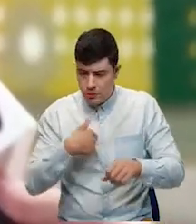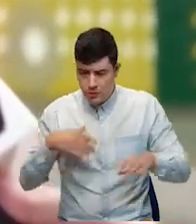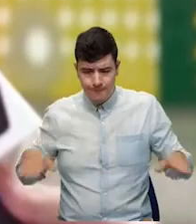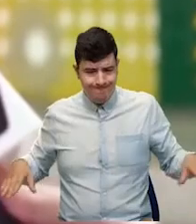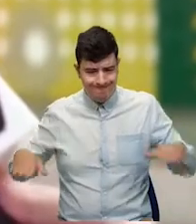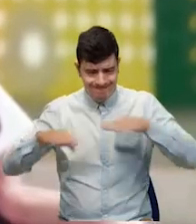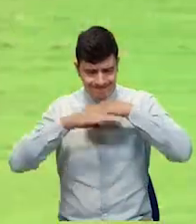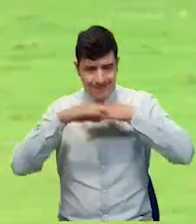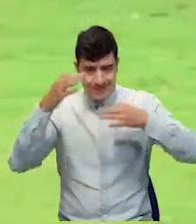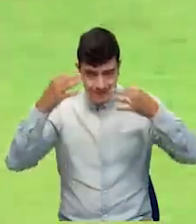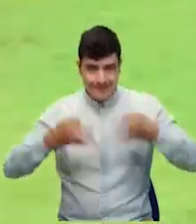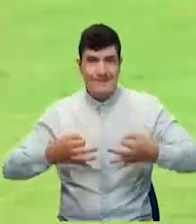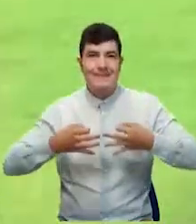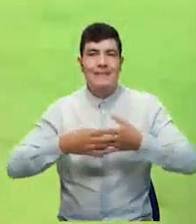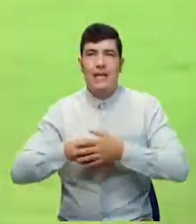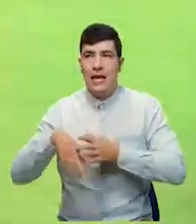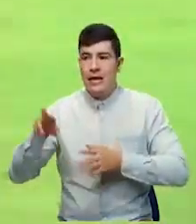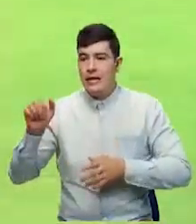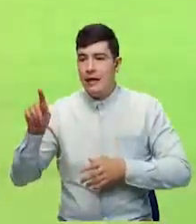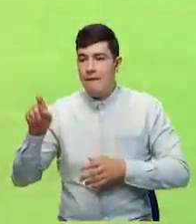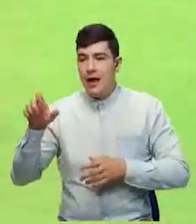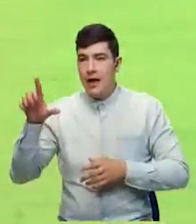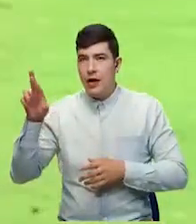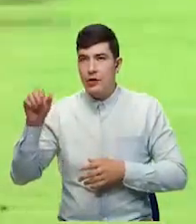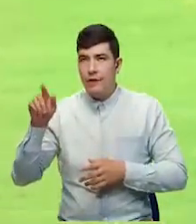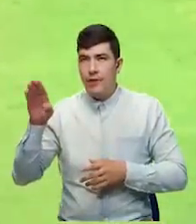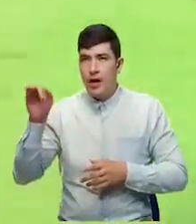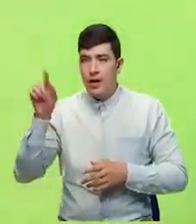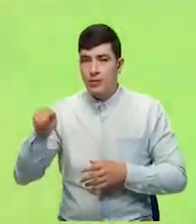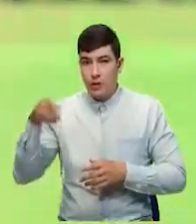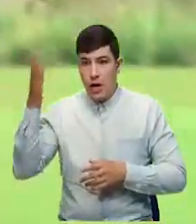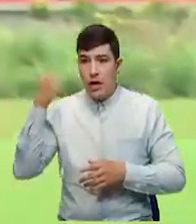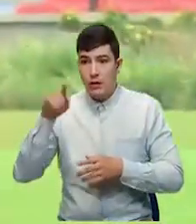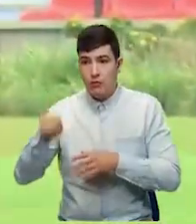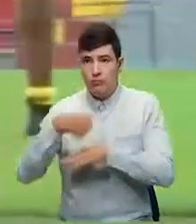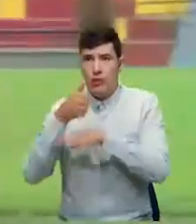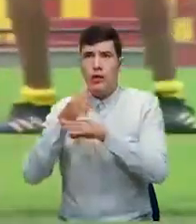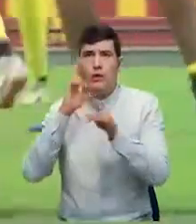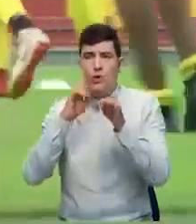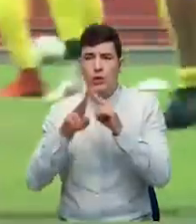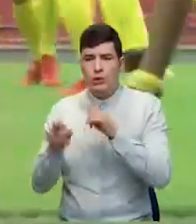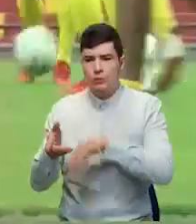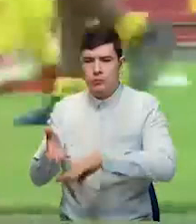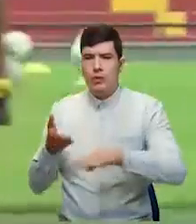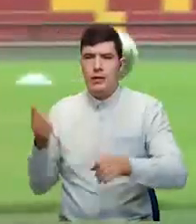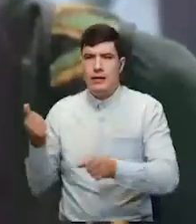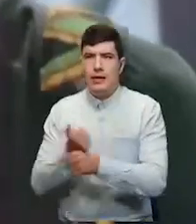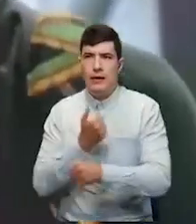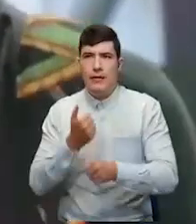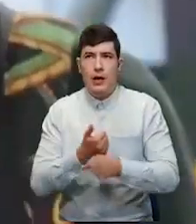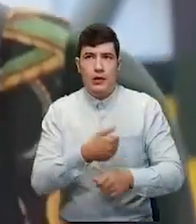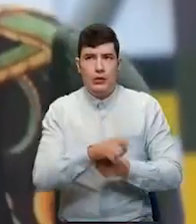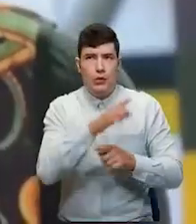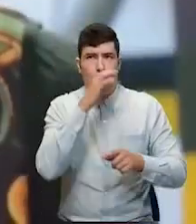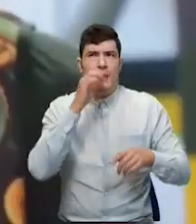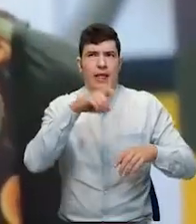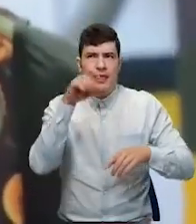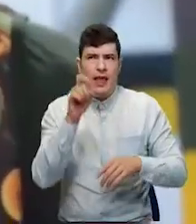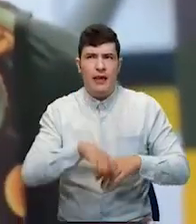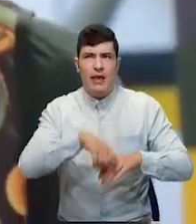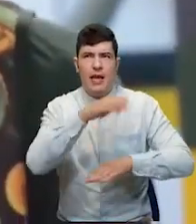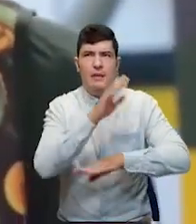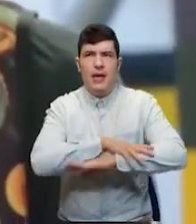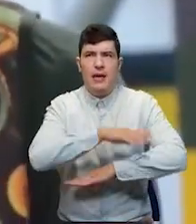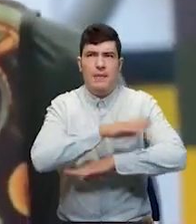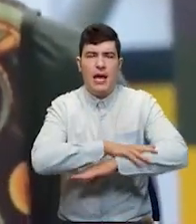grupo como tiene que ser. Rafael Roballo ya estuvo bajo las órdenes del tolimense y conoce de su exigencia y trabajo. Es tener disciplina, tener